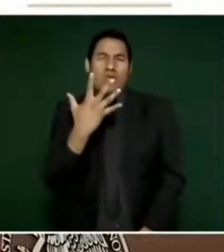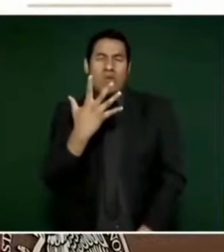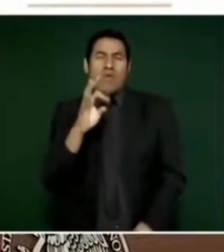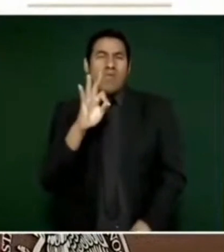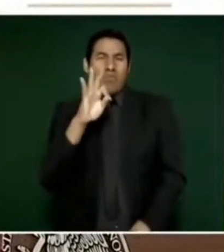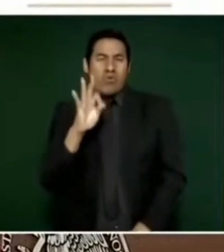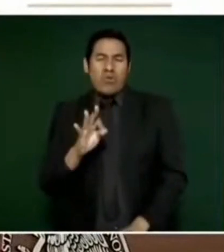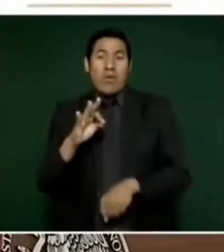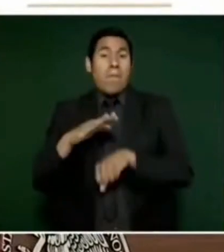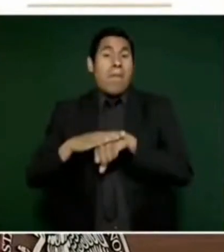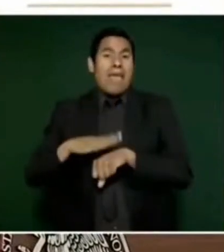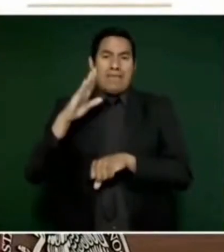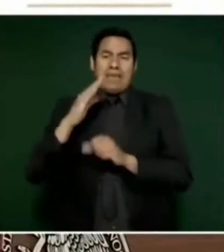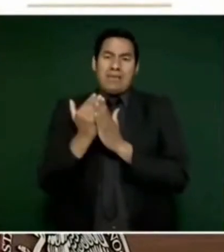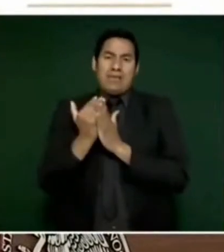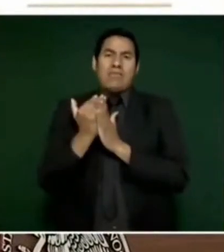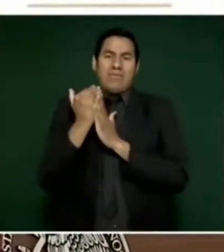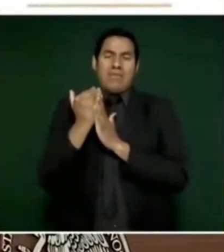términos reales.